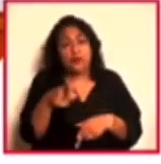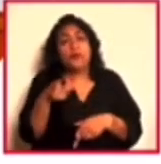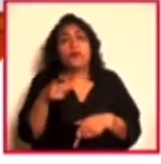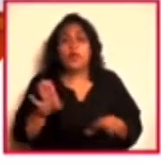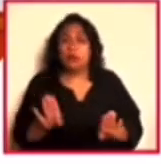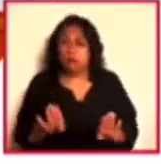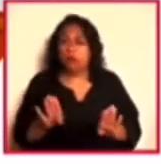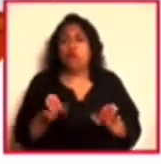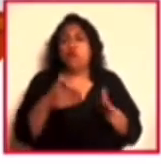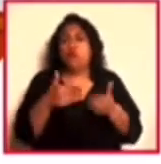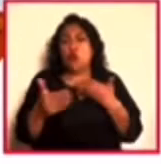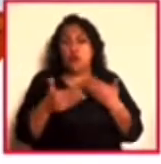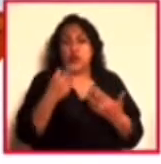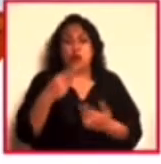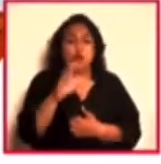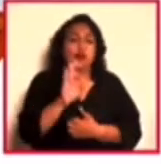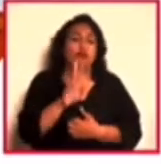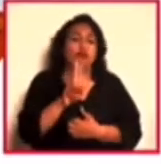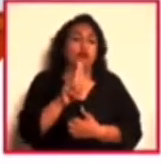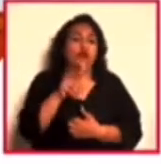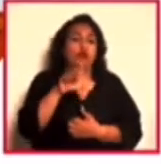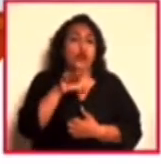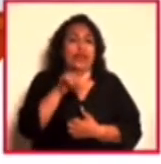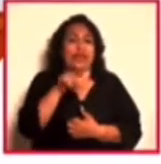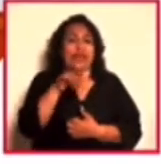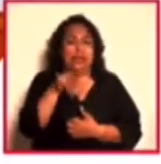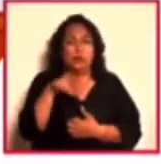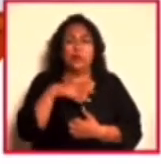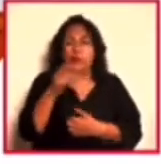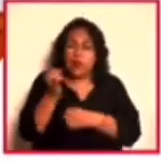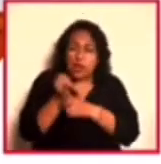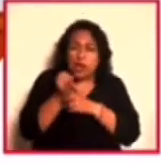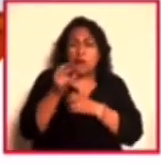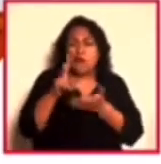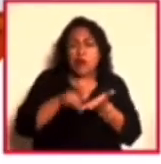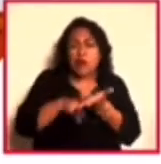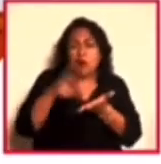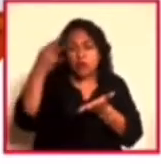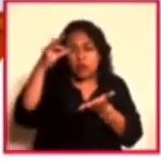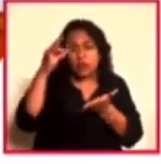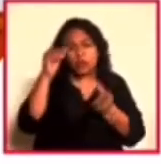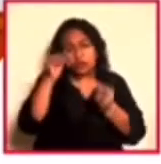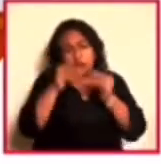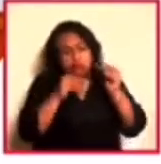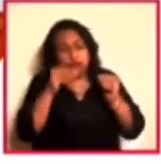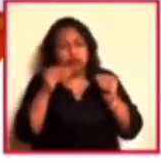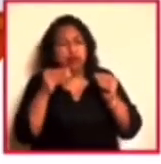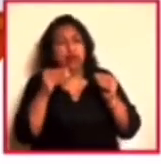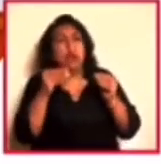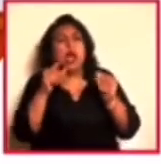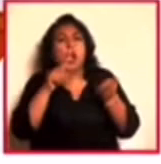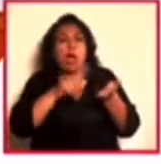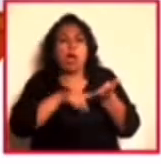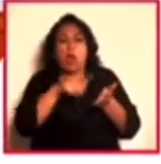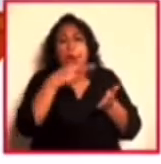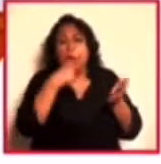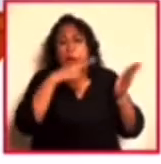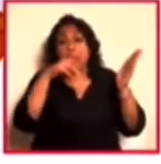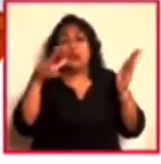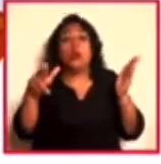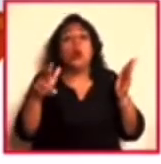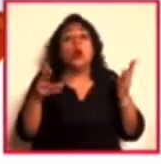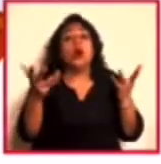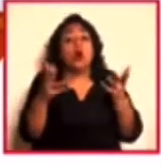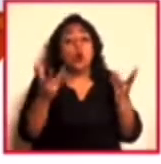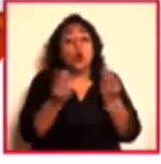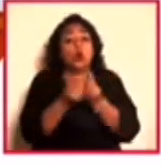el funcionalismo. Esta exploración de los valores filosóficos, estéticos y discursivos del también pintor se realiza en